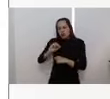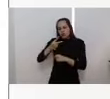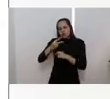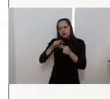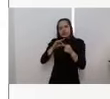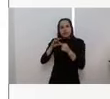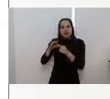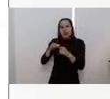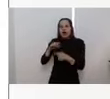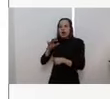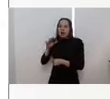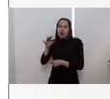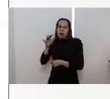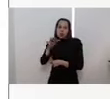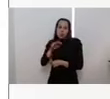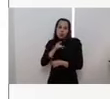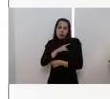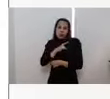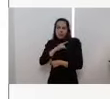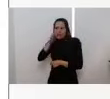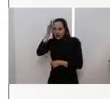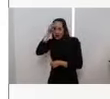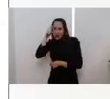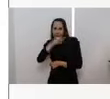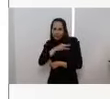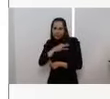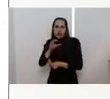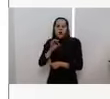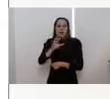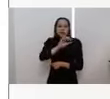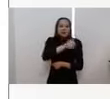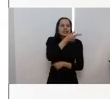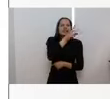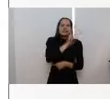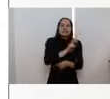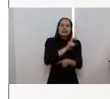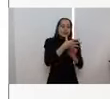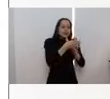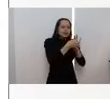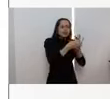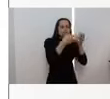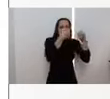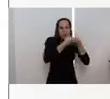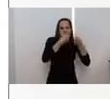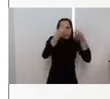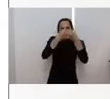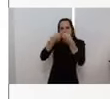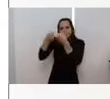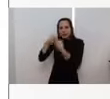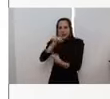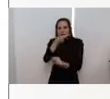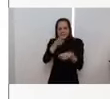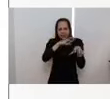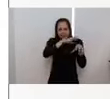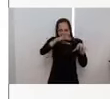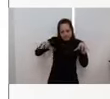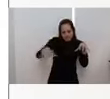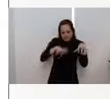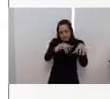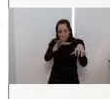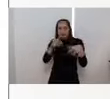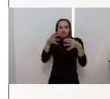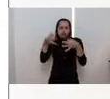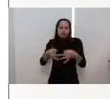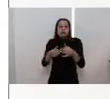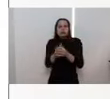granada como de los otros 17 convenios que tenemos en este momento con centros educativos que son acreditados si vemos